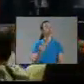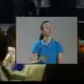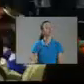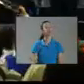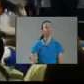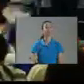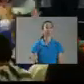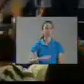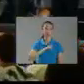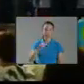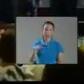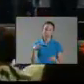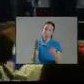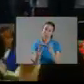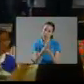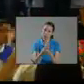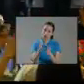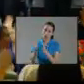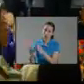¿Está preparado?